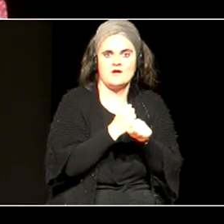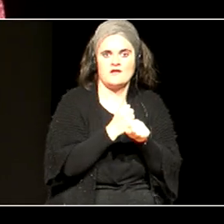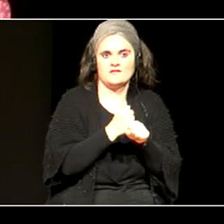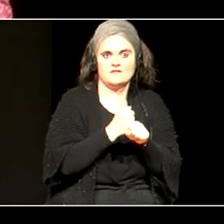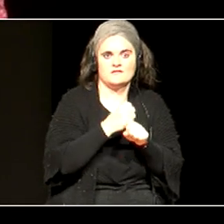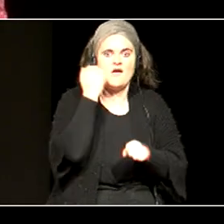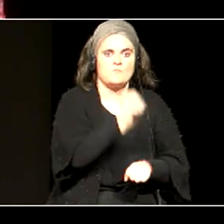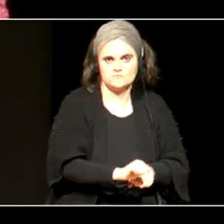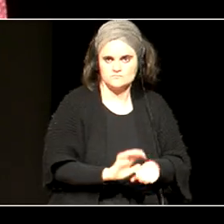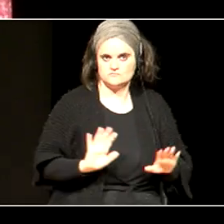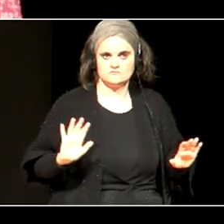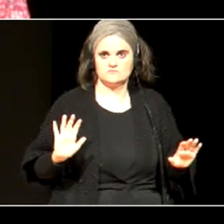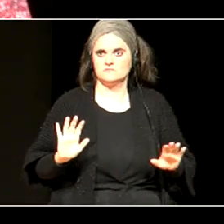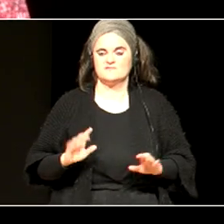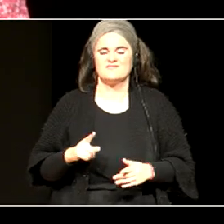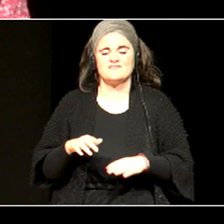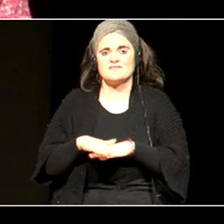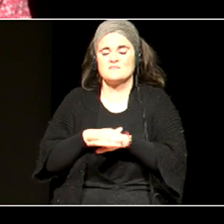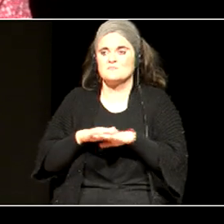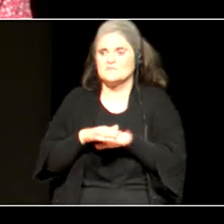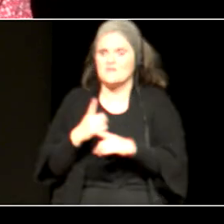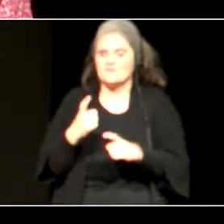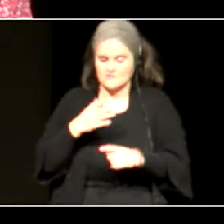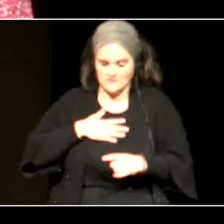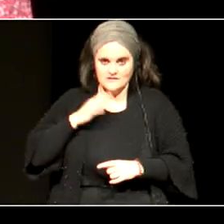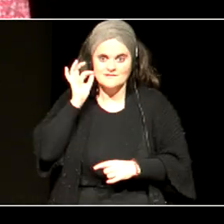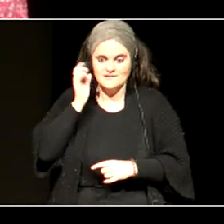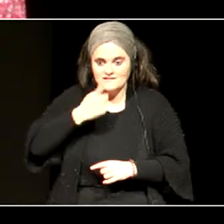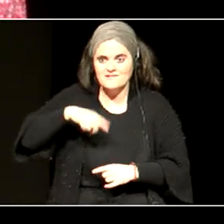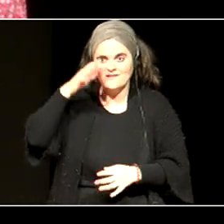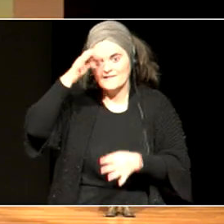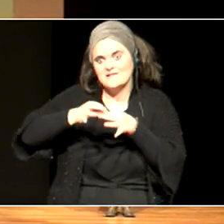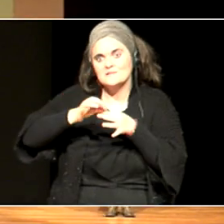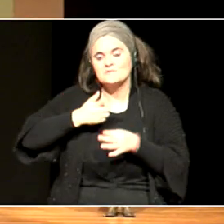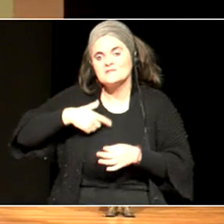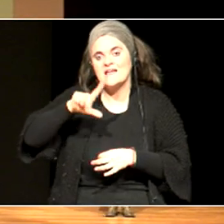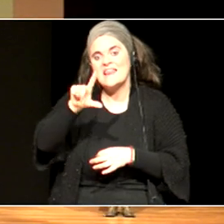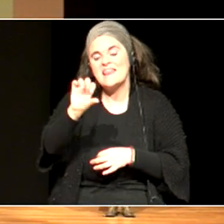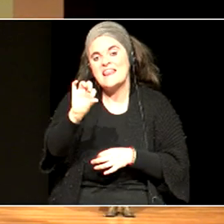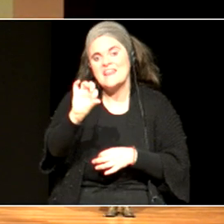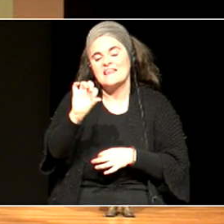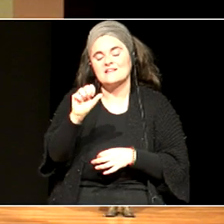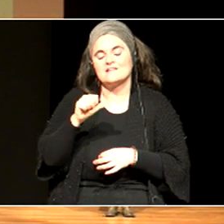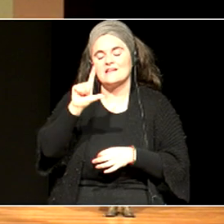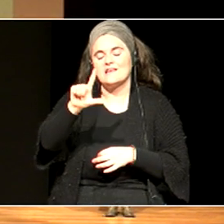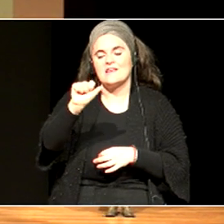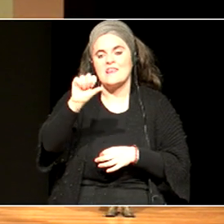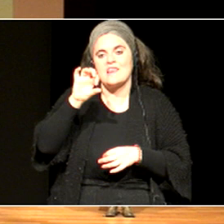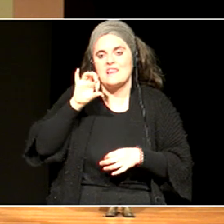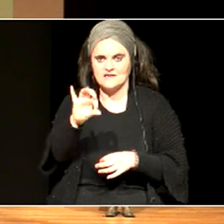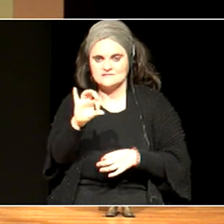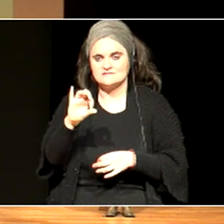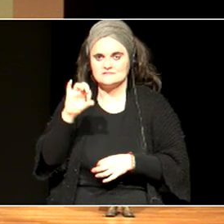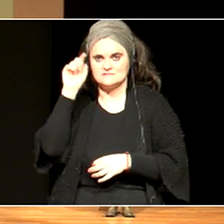fundamental que nos creamos nosotras mismas las docentes que nos creamos